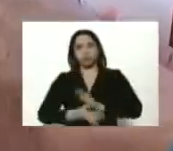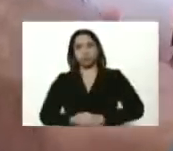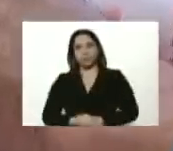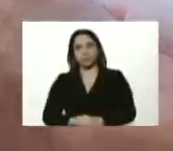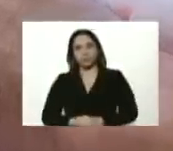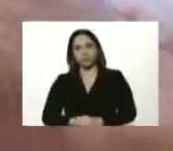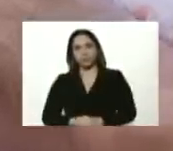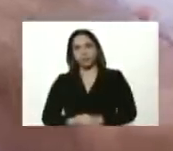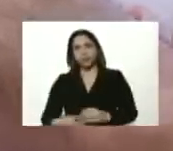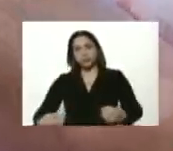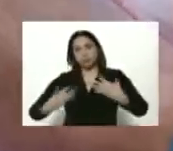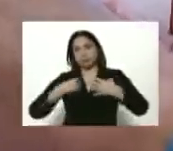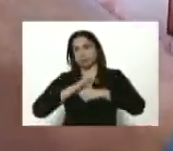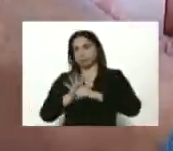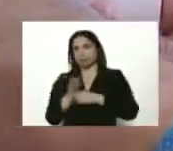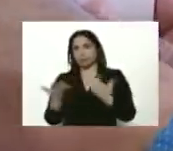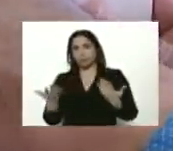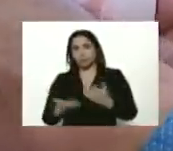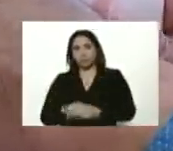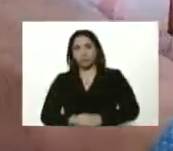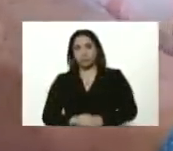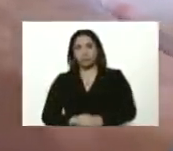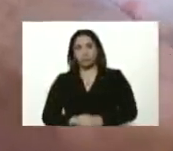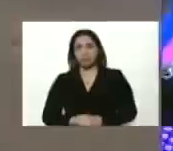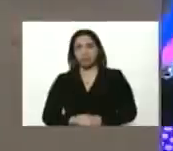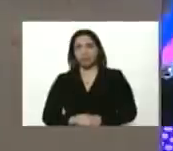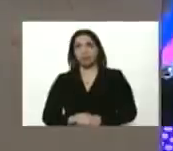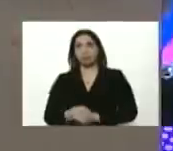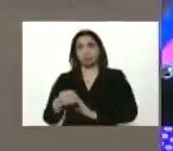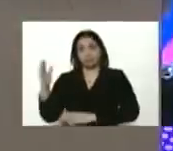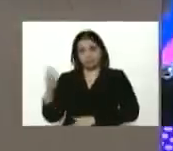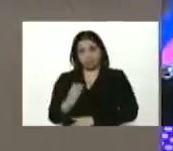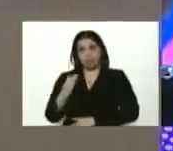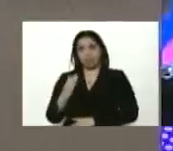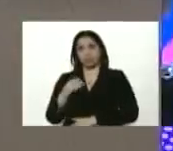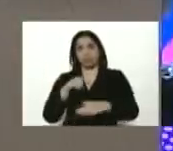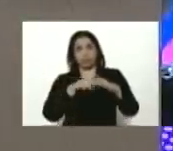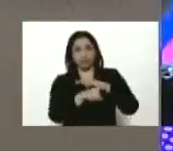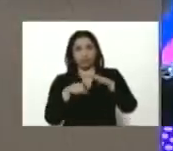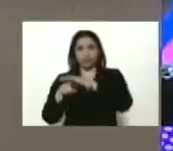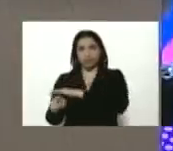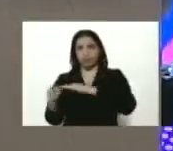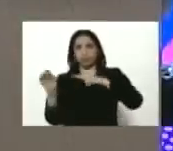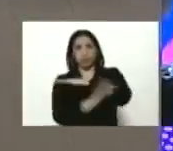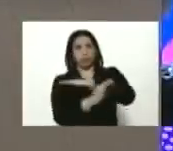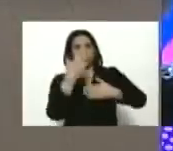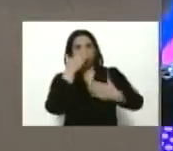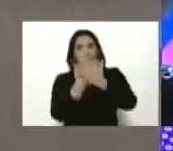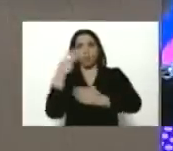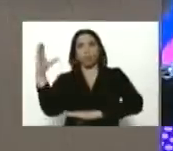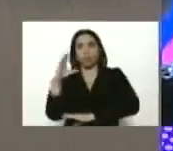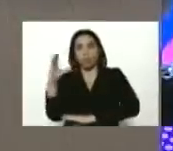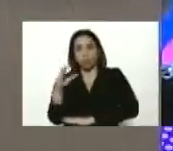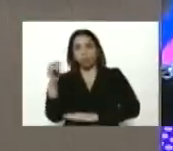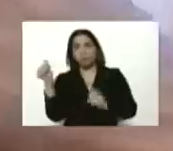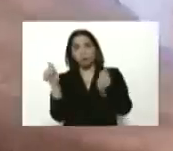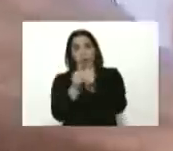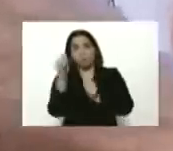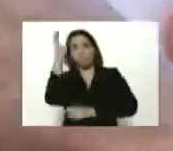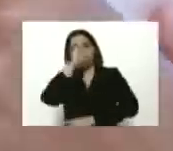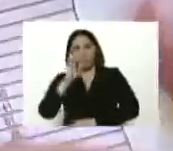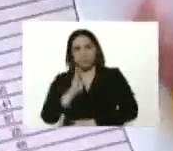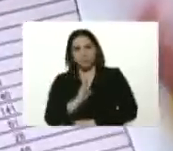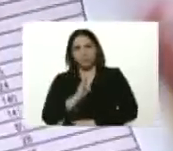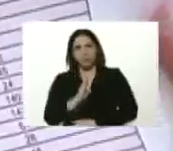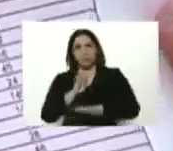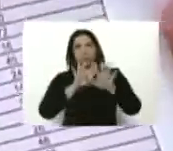de casos de COVID-19 por parte de los connacionales que ingresaban por la frontera con Colombia y con Brasil, entre el